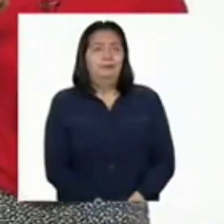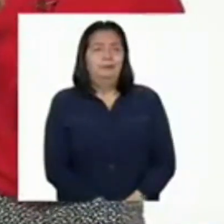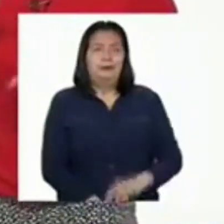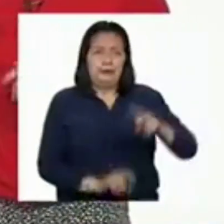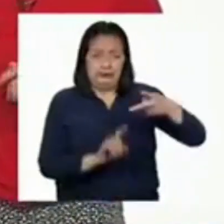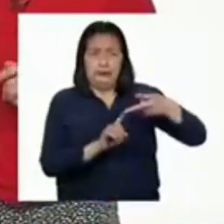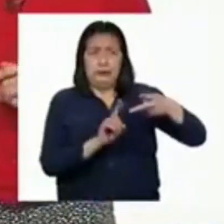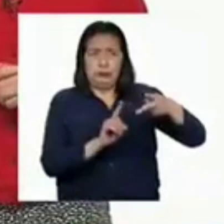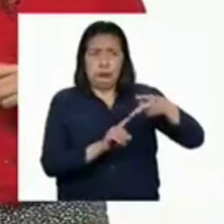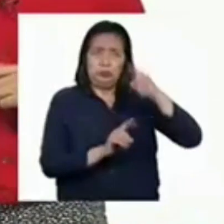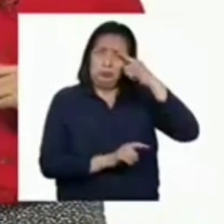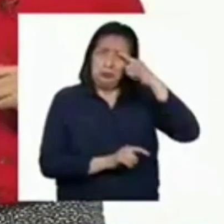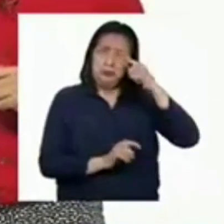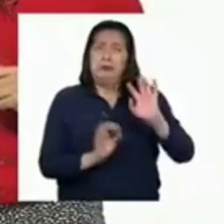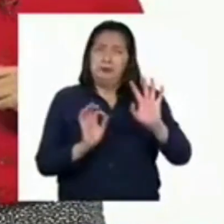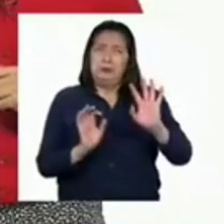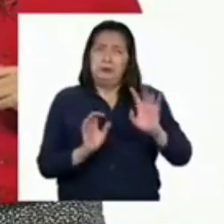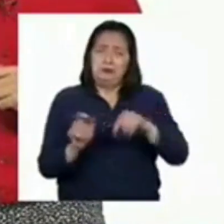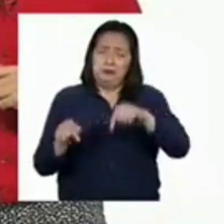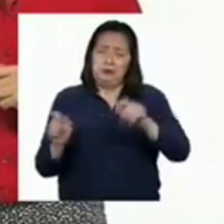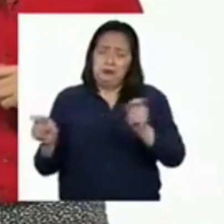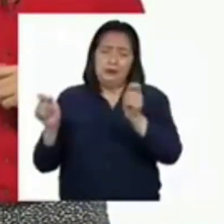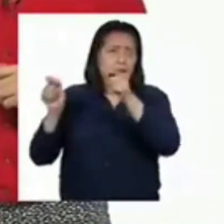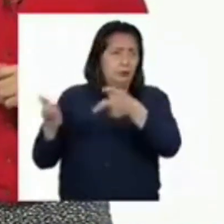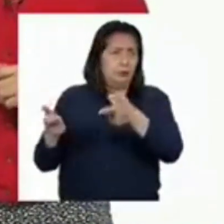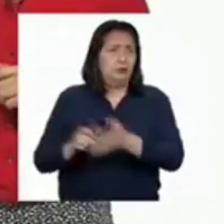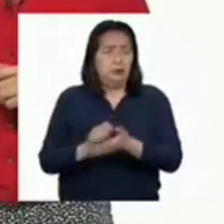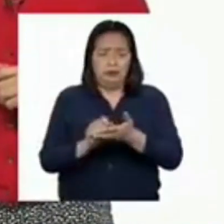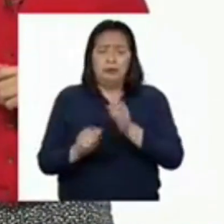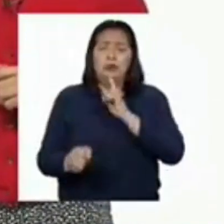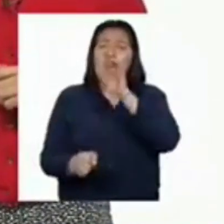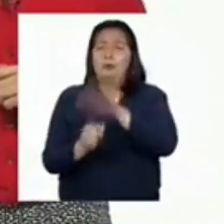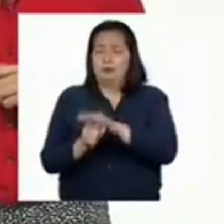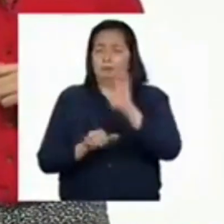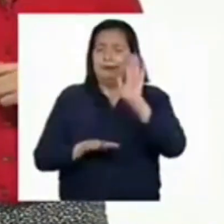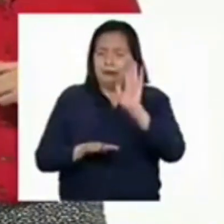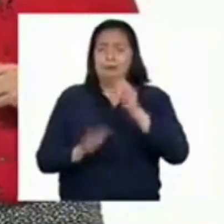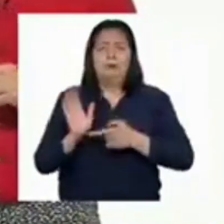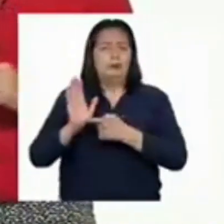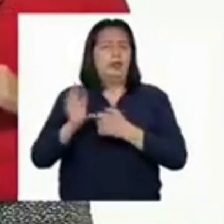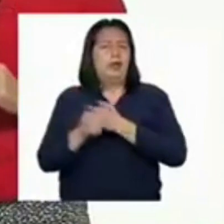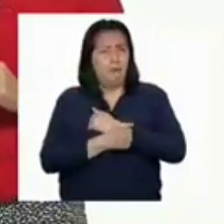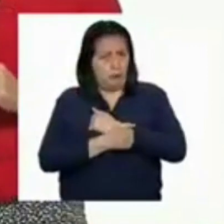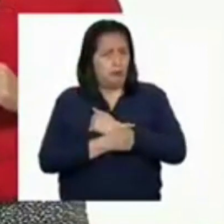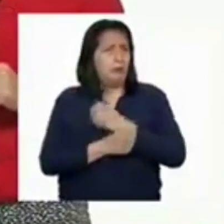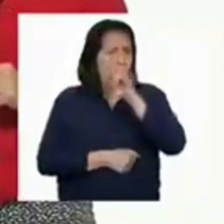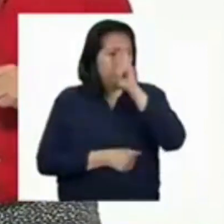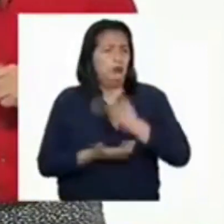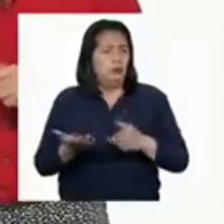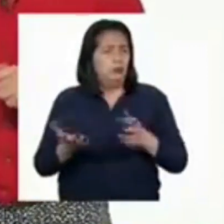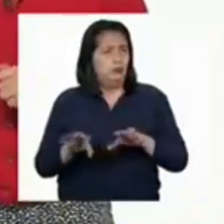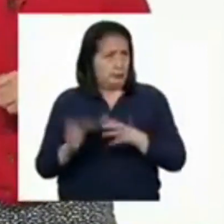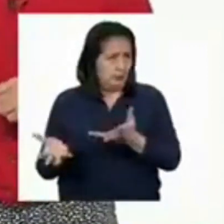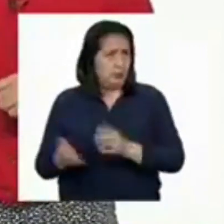En segundo lugar, creo que debemos hacer esta ceremonia, escribiendo compromisos para demostrar amor al Perú con acciones.